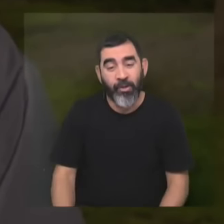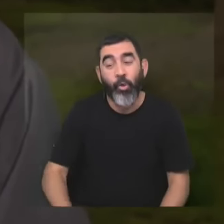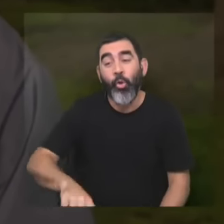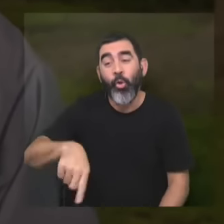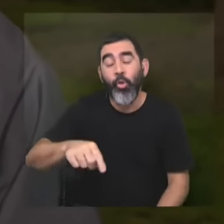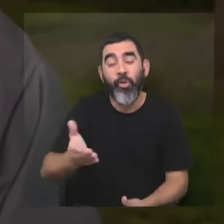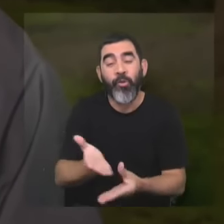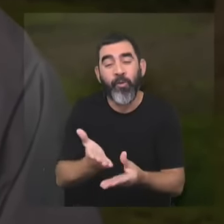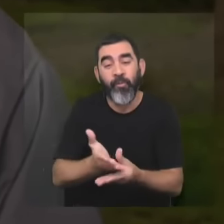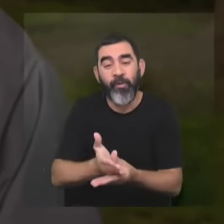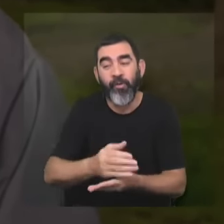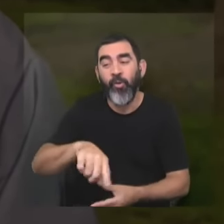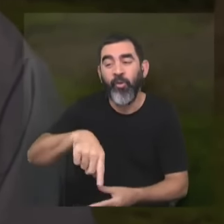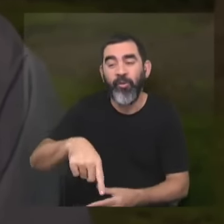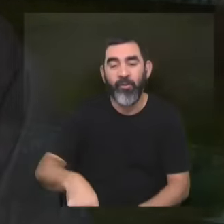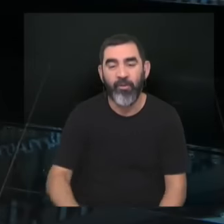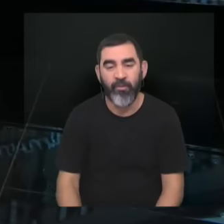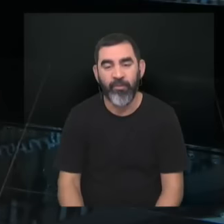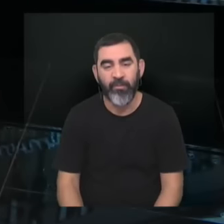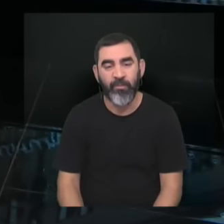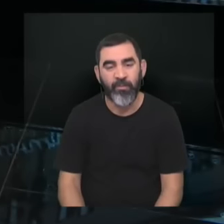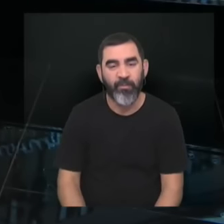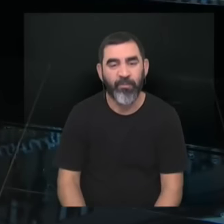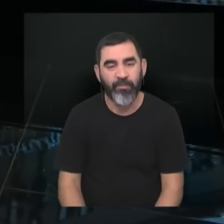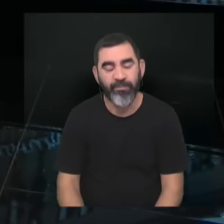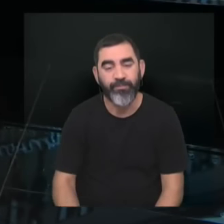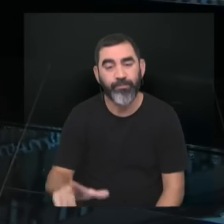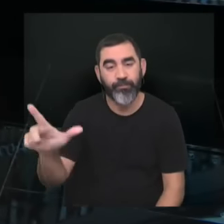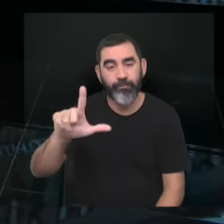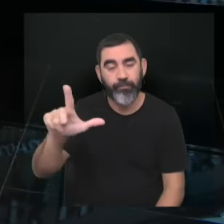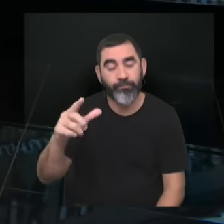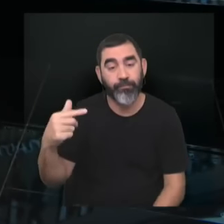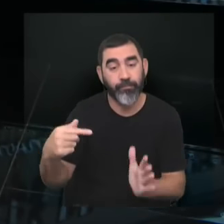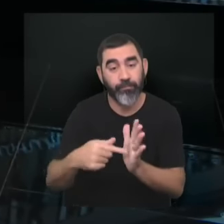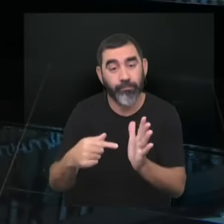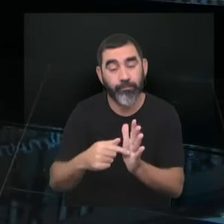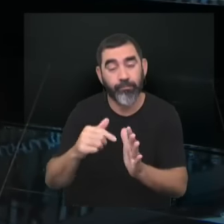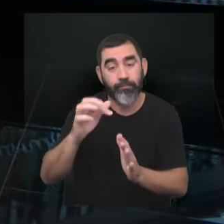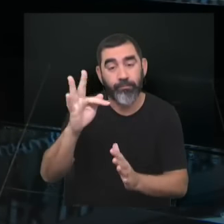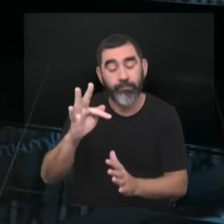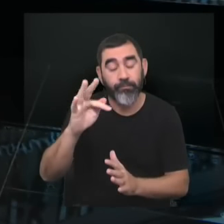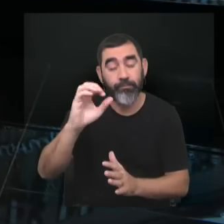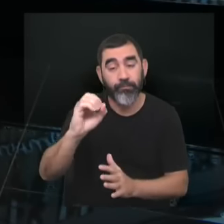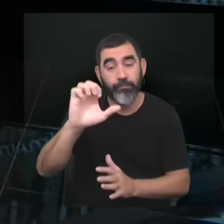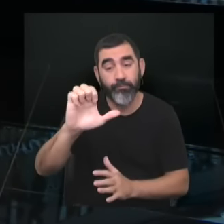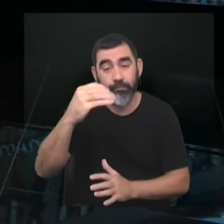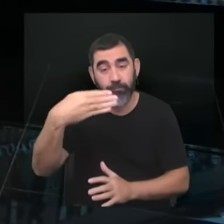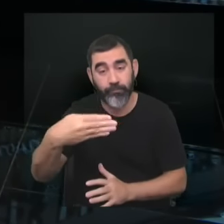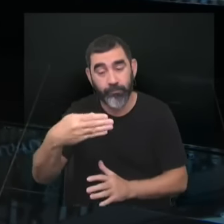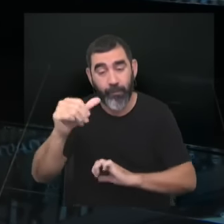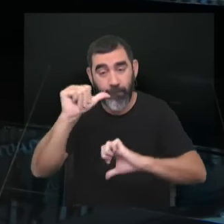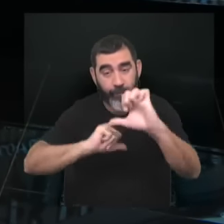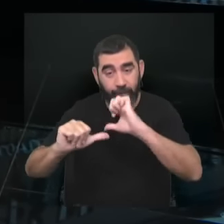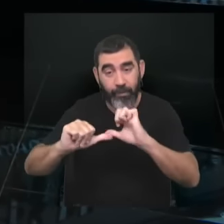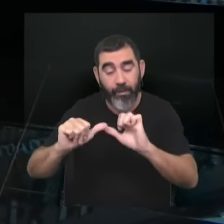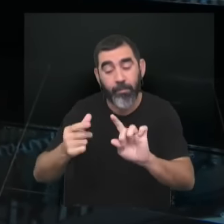está ese documento y este lunes la dirigencia de la Federación de obreros y empleados de la bebida va a analizar el